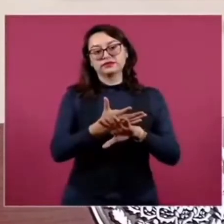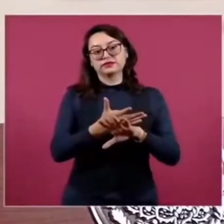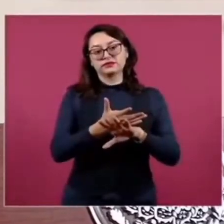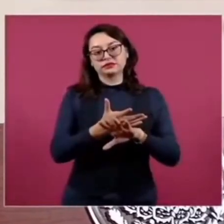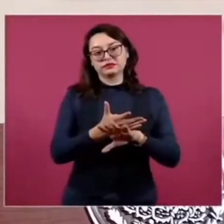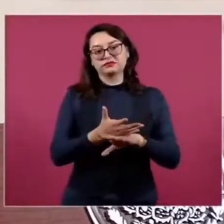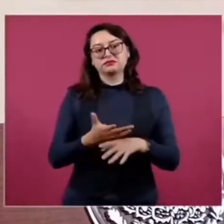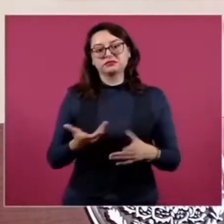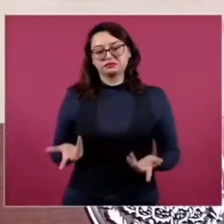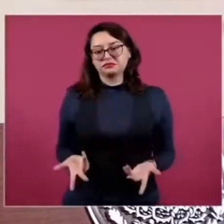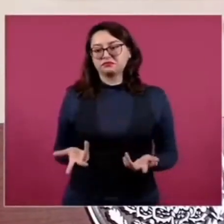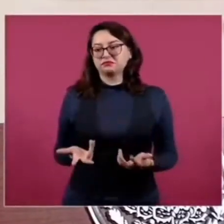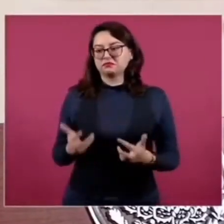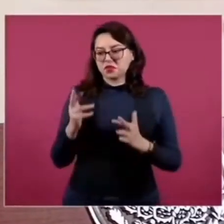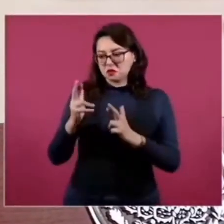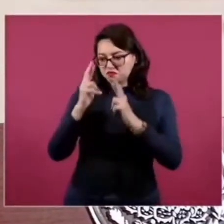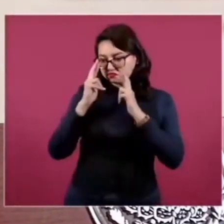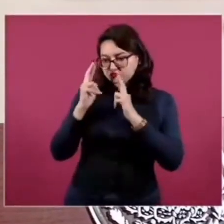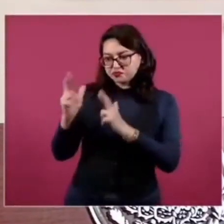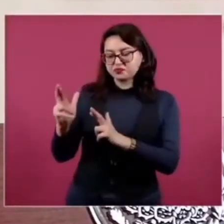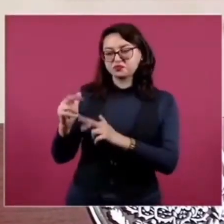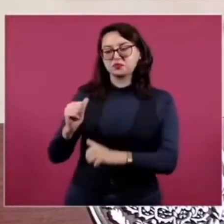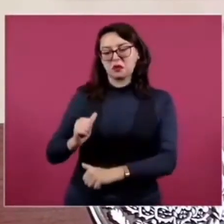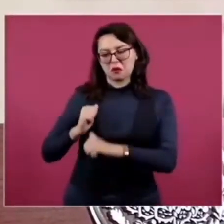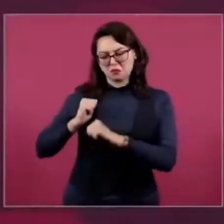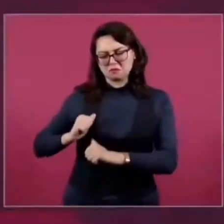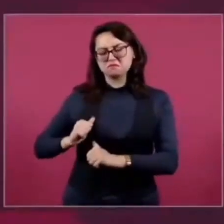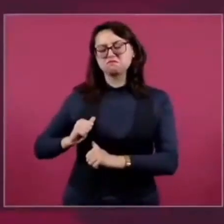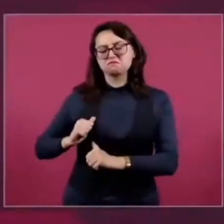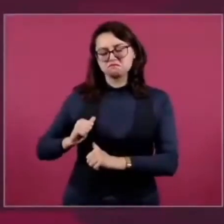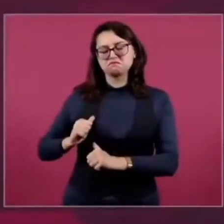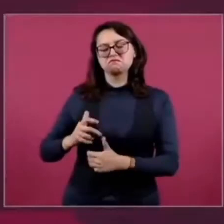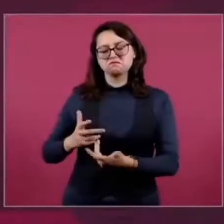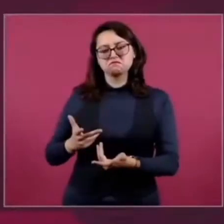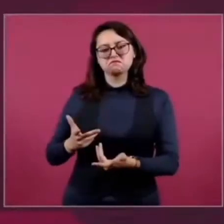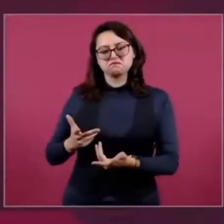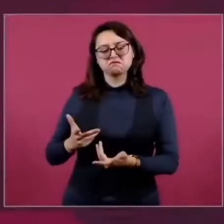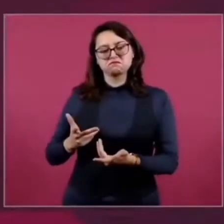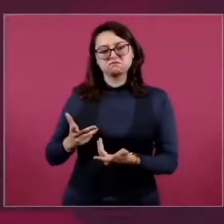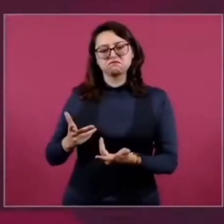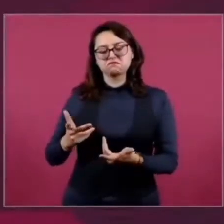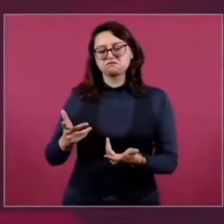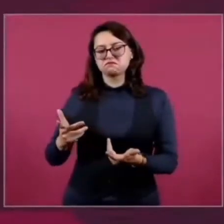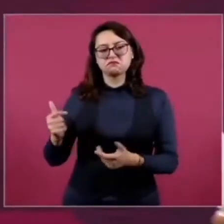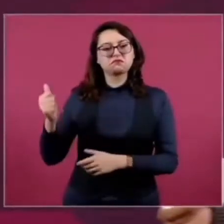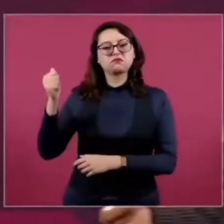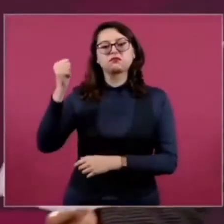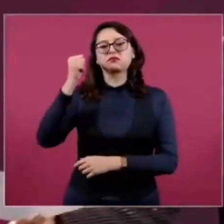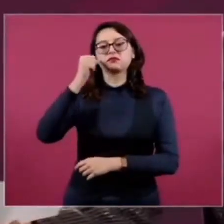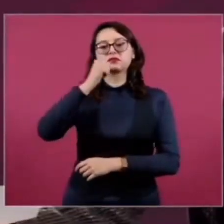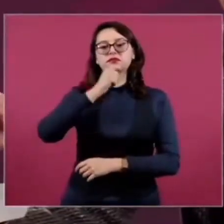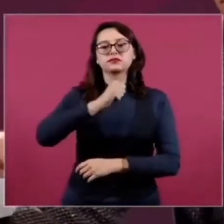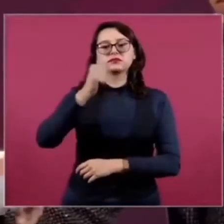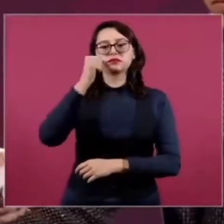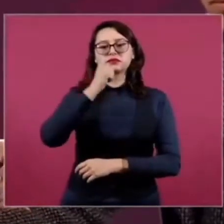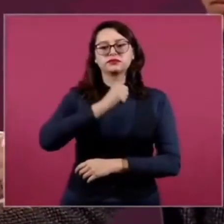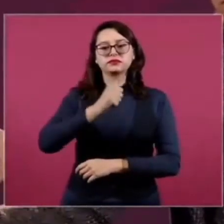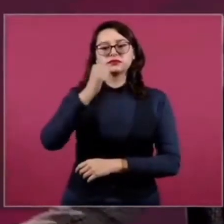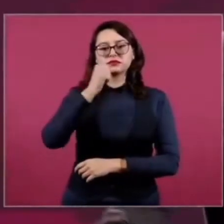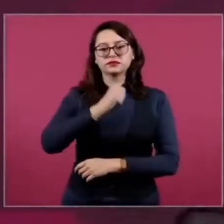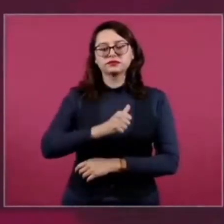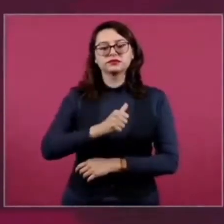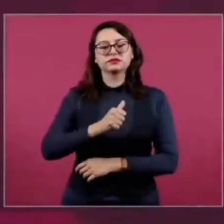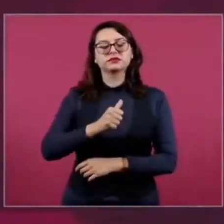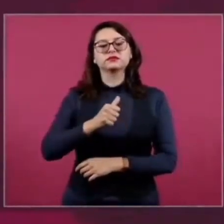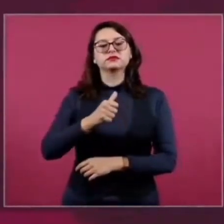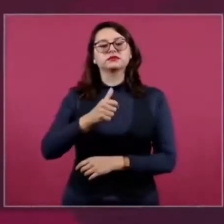actuando con más respeto hacia México las autoridades. Acuérdense que siempre hablo de que el presidente